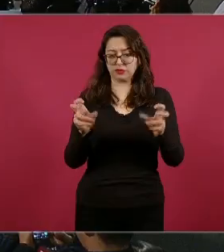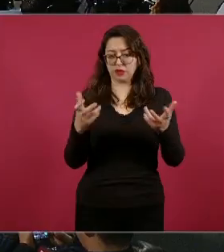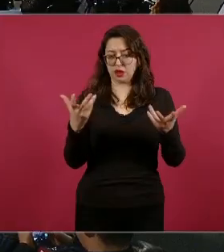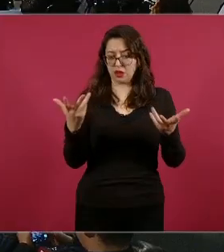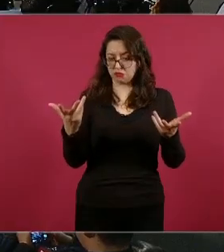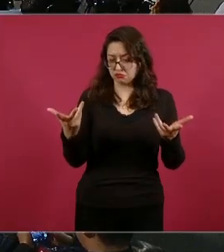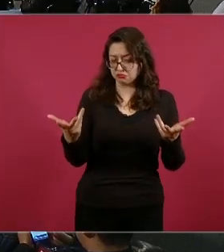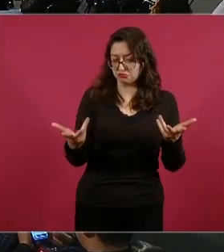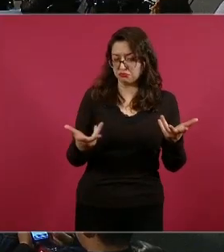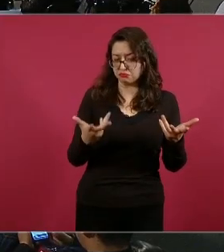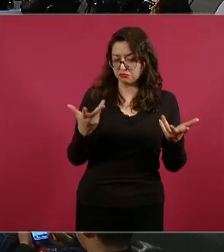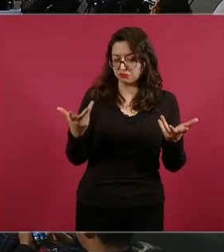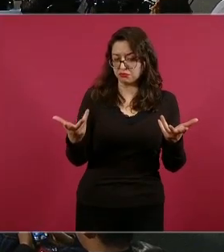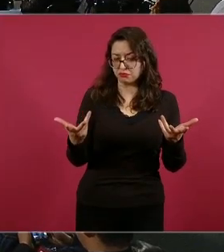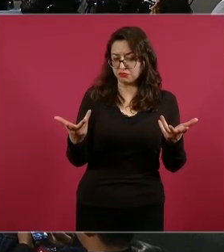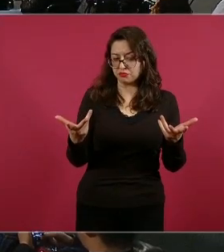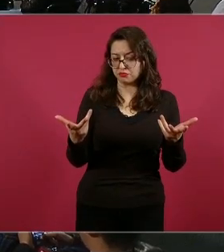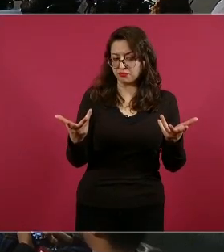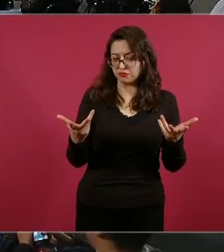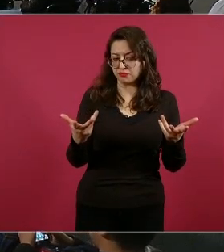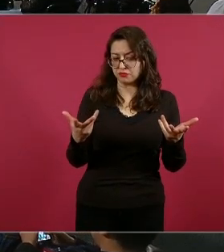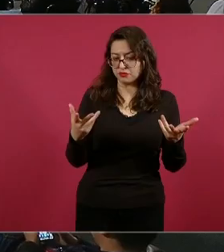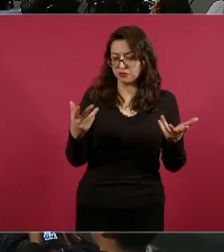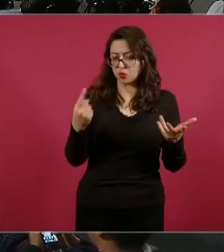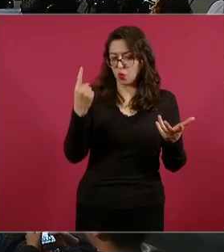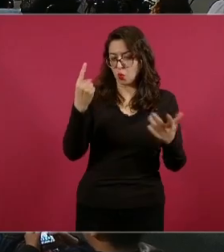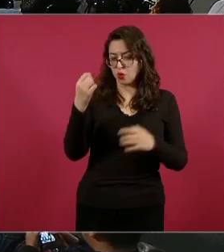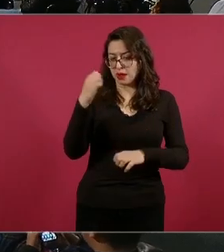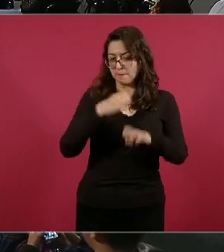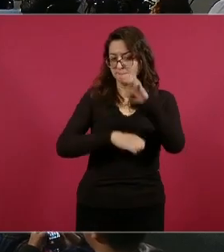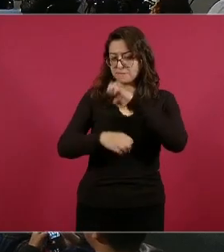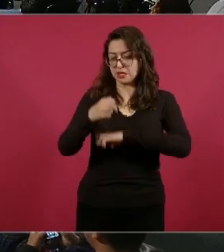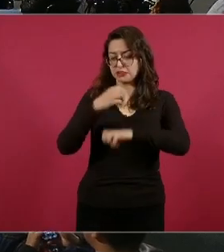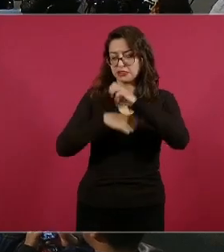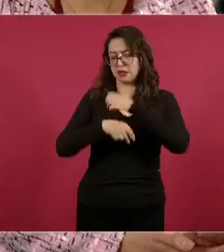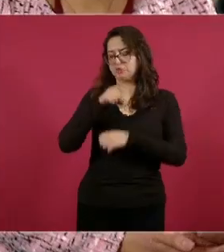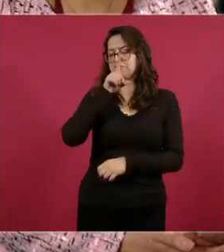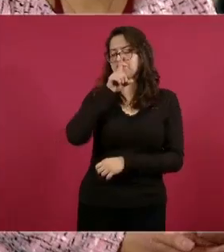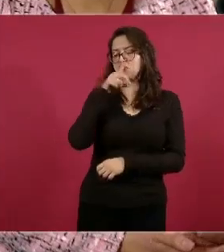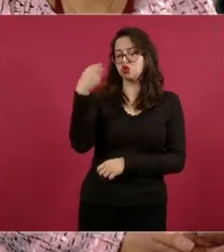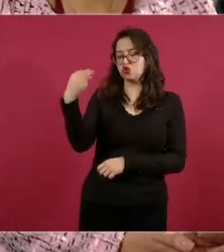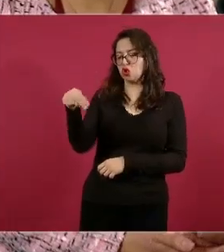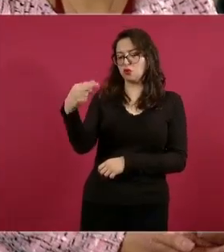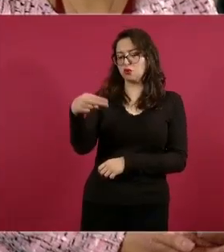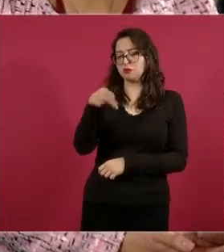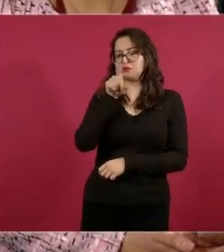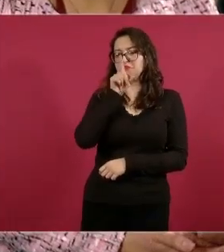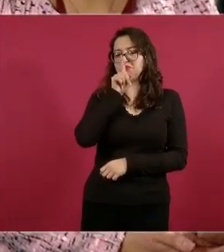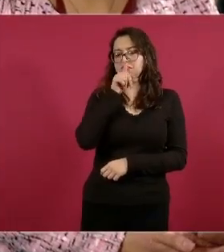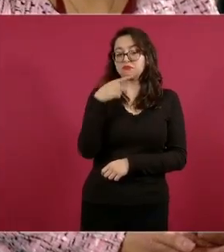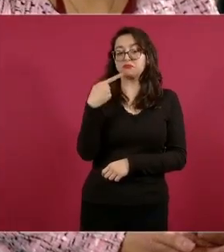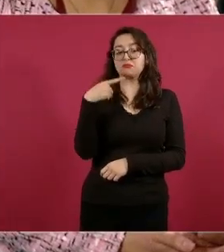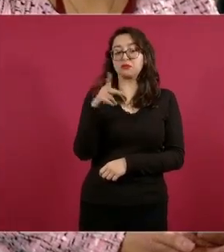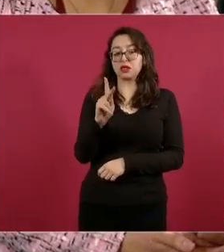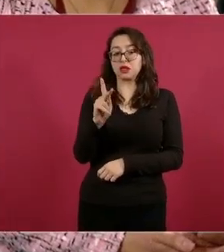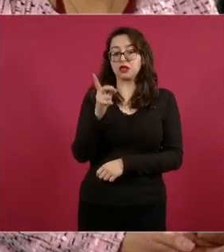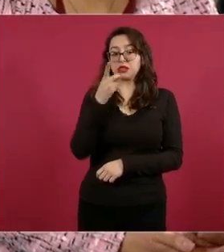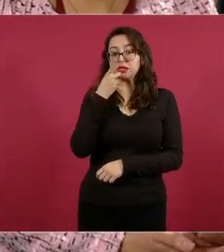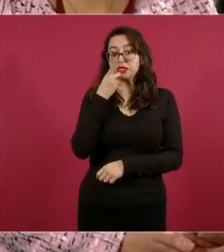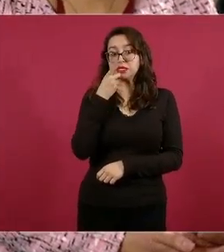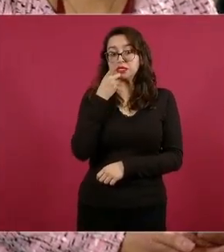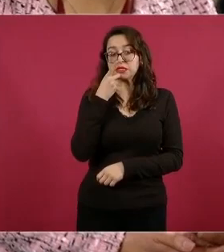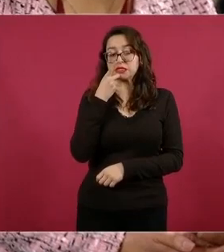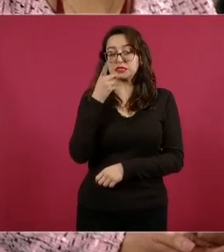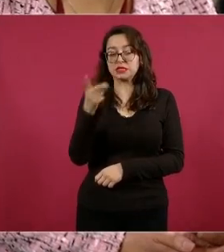estudios de esta compañía, no voy a mencionar su nombre, por supuesto, pero habla de la detección del trastorno